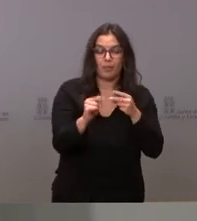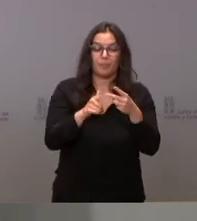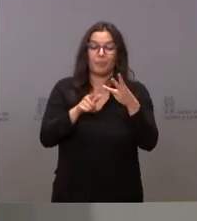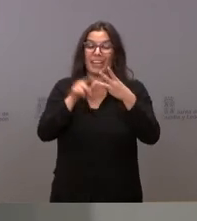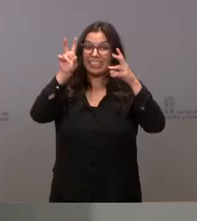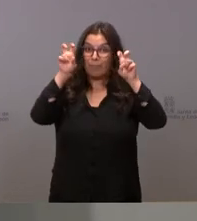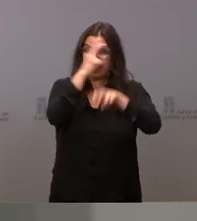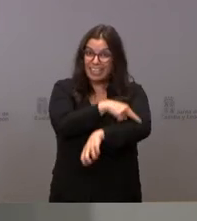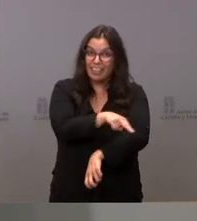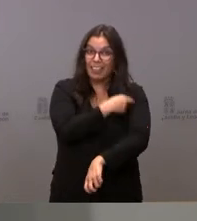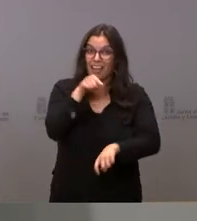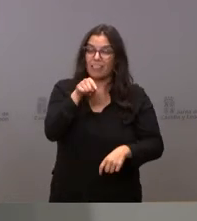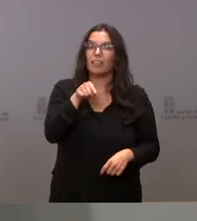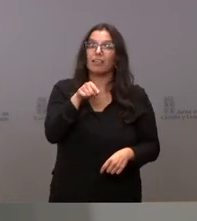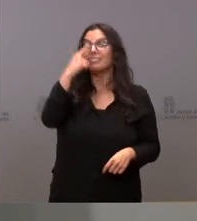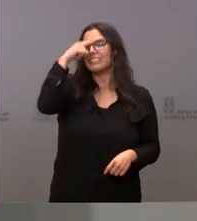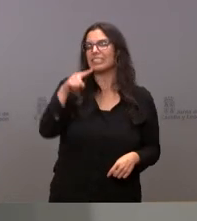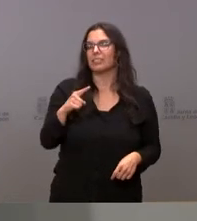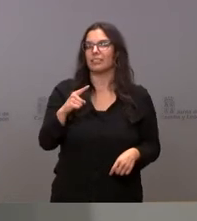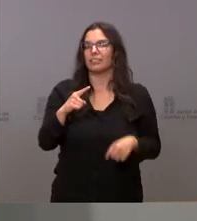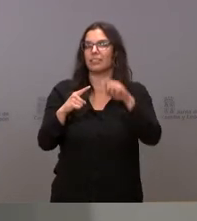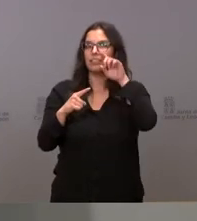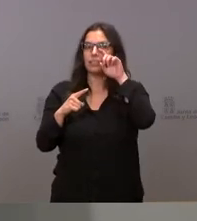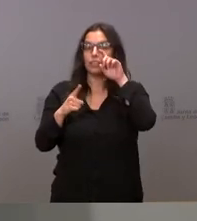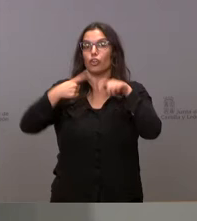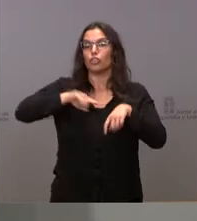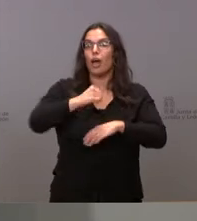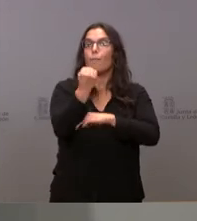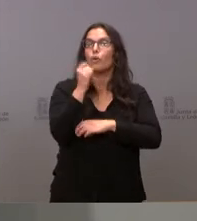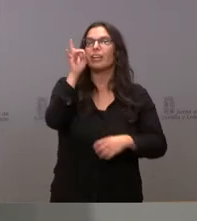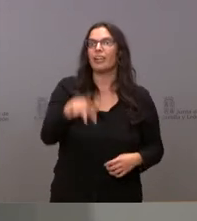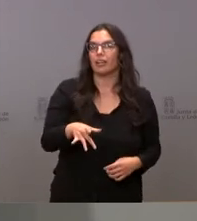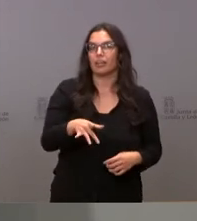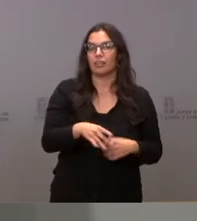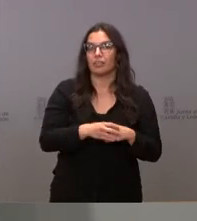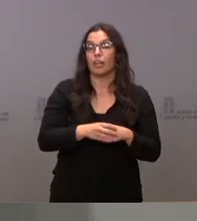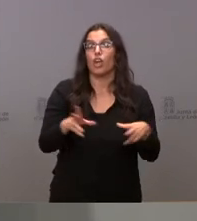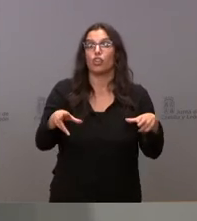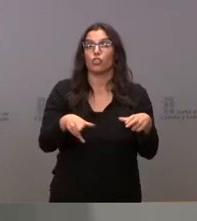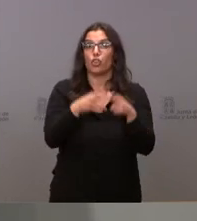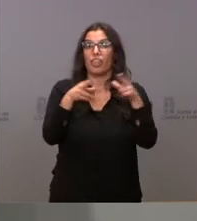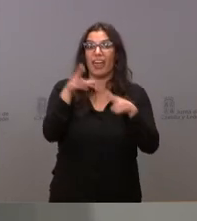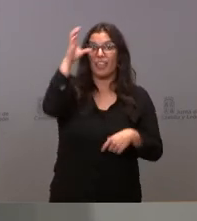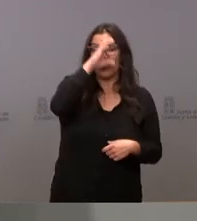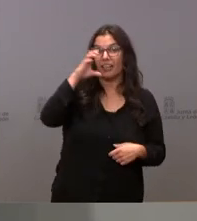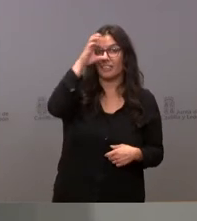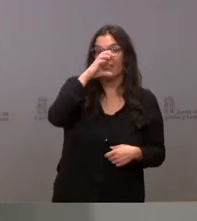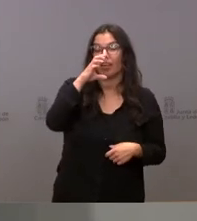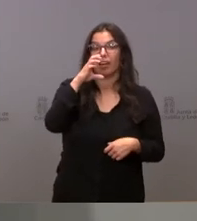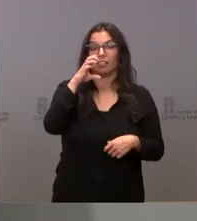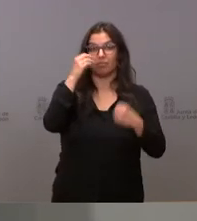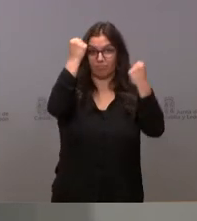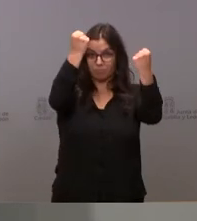sanidad, mire, ¿sabe a quién tenemos nosotros a nuestro lado? A todas las sociedades científicas, a las 10